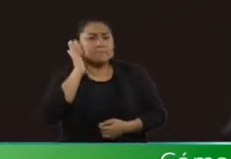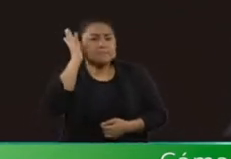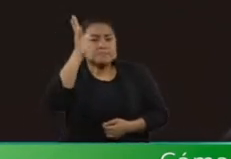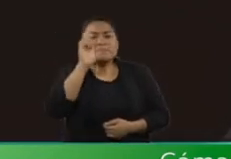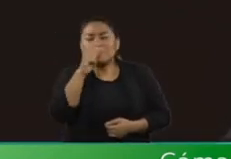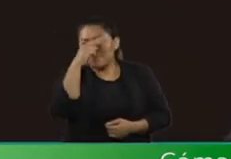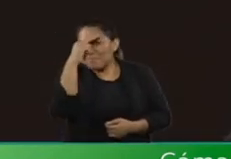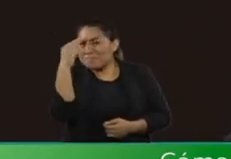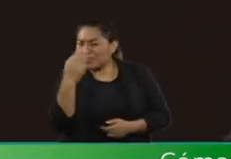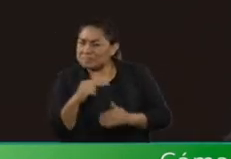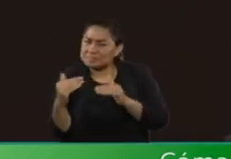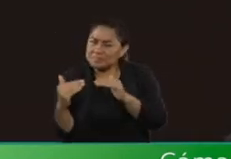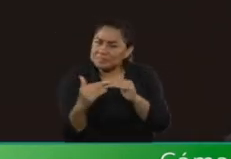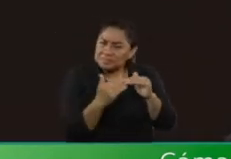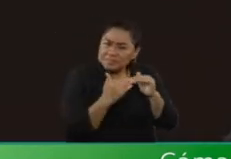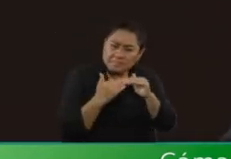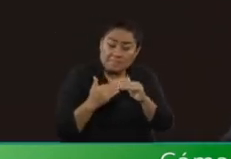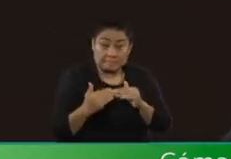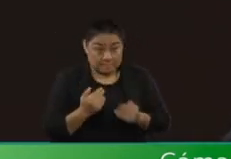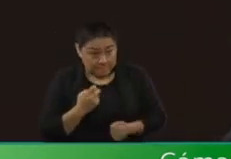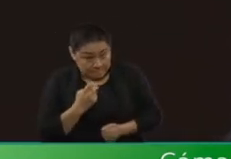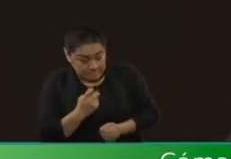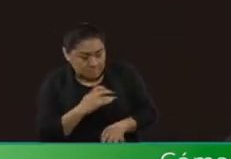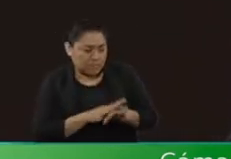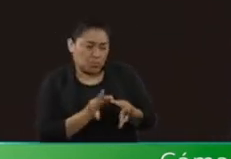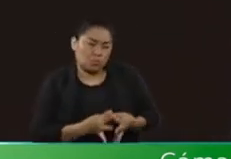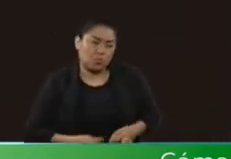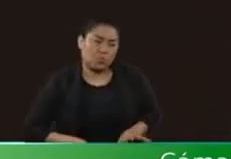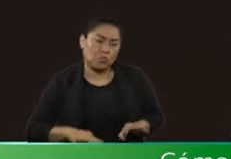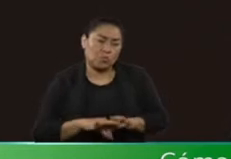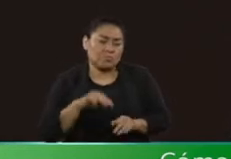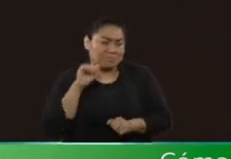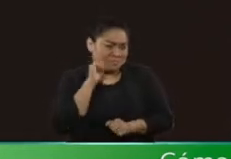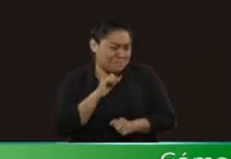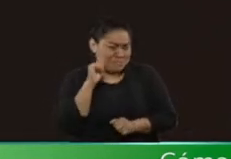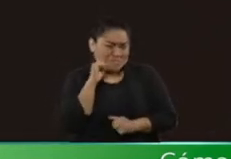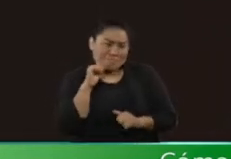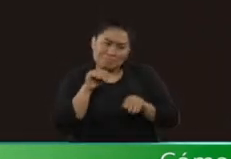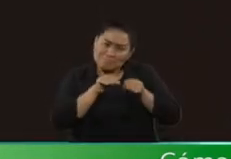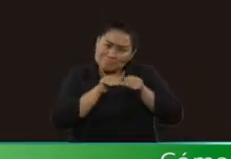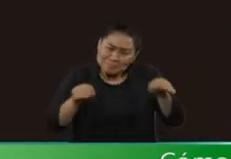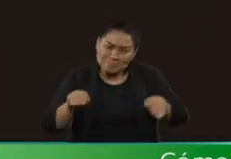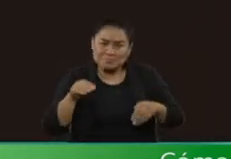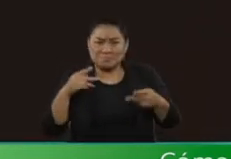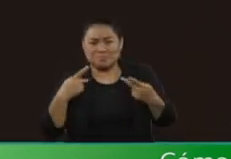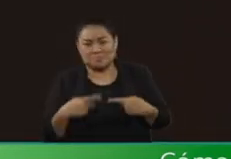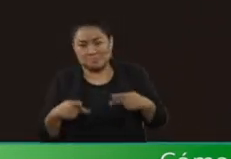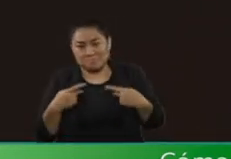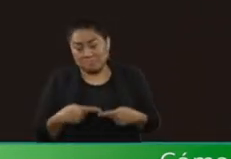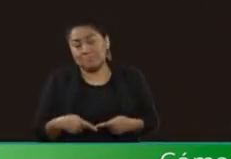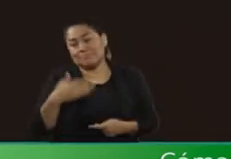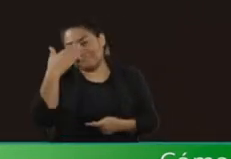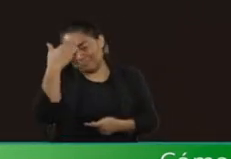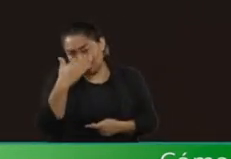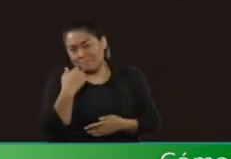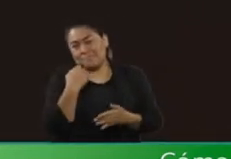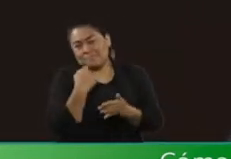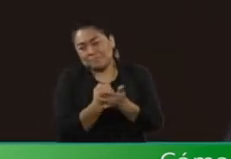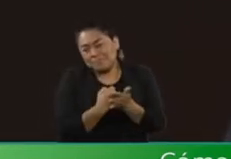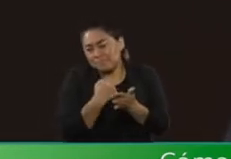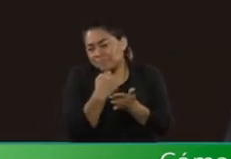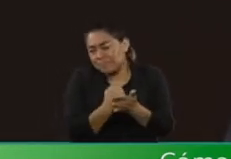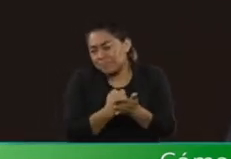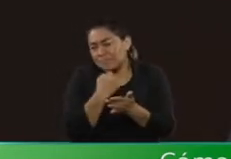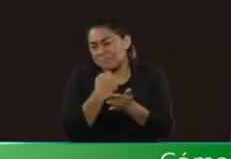ello, nuestra prioridad siempre será cerrar la brecha para todas y todos. Tenemos una larga lucha a favor de la